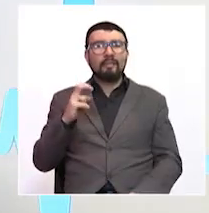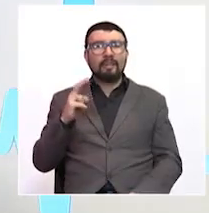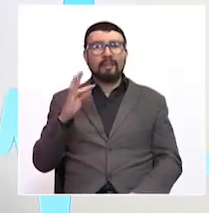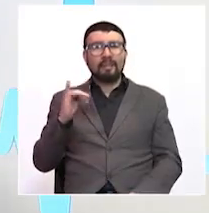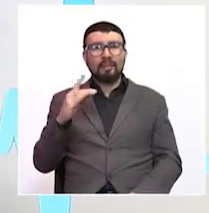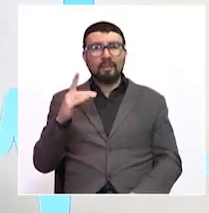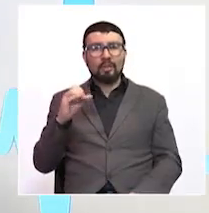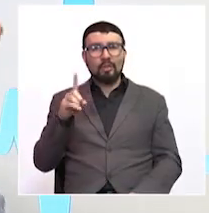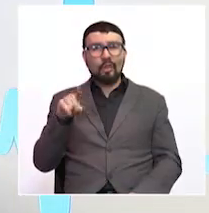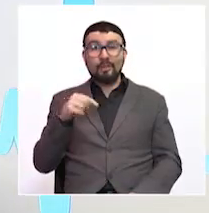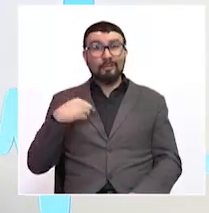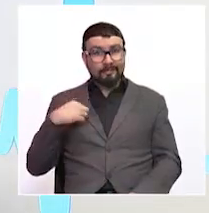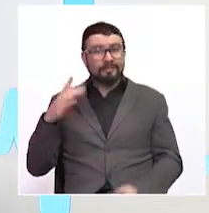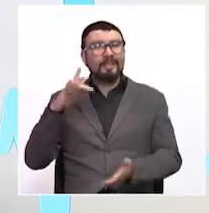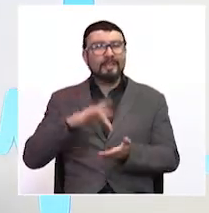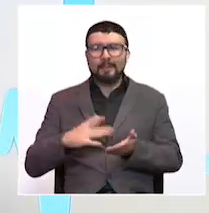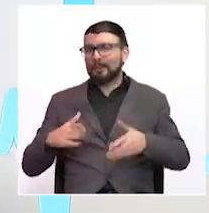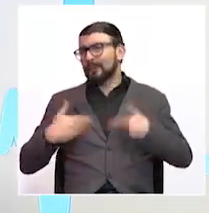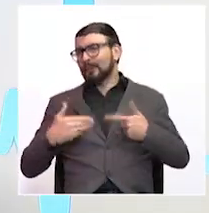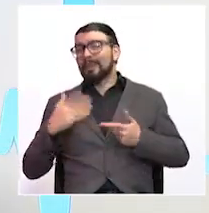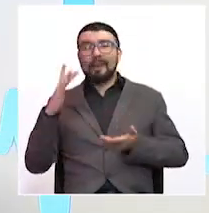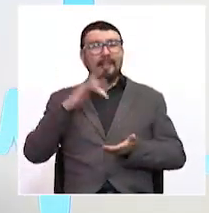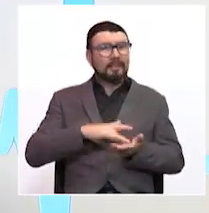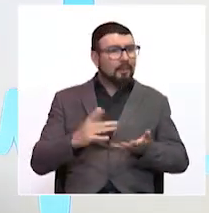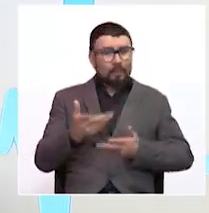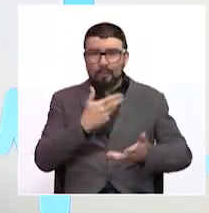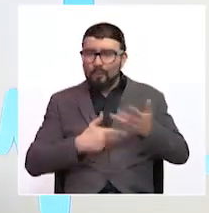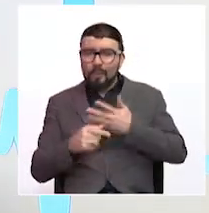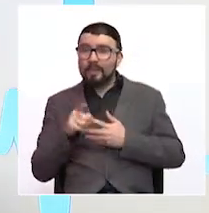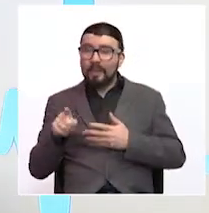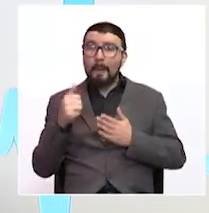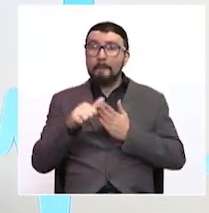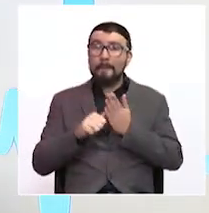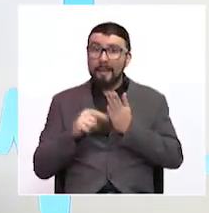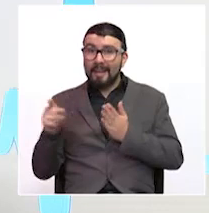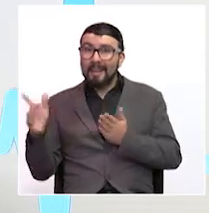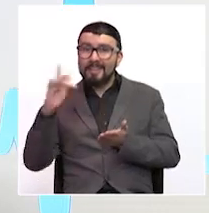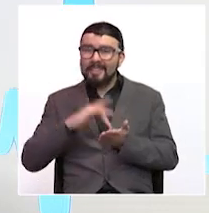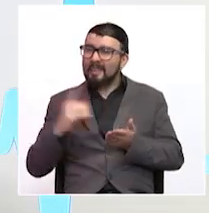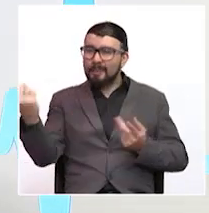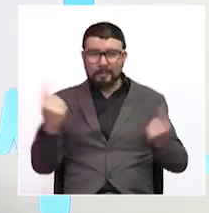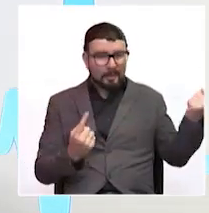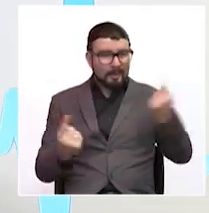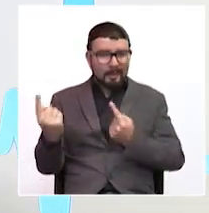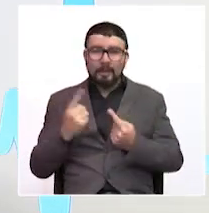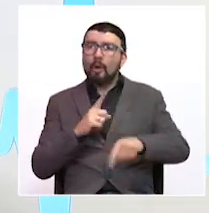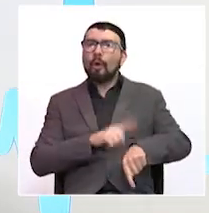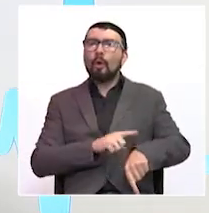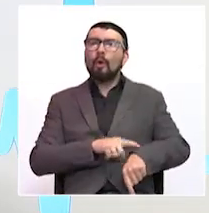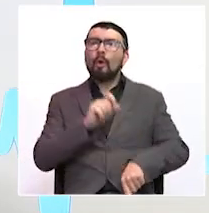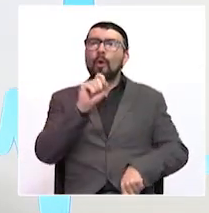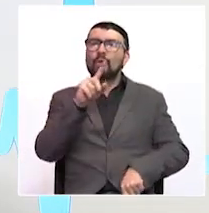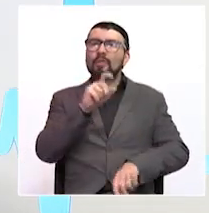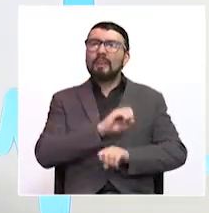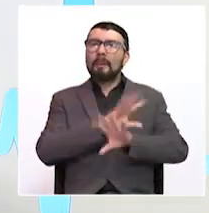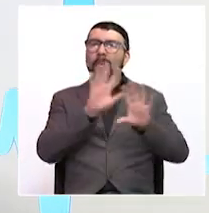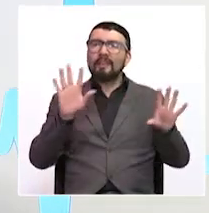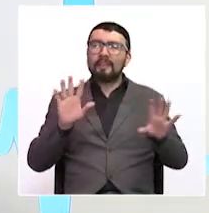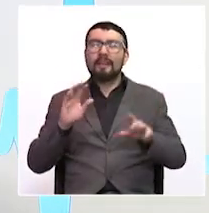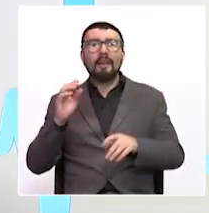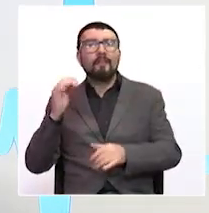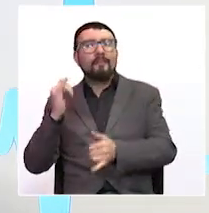ahí estaré con todo el equipo de producción de diferentes programas de tele café de 11 de la mañana a 12 del día